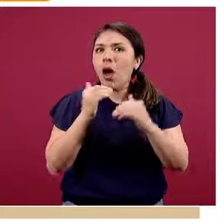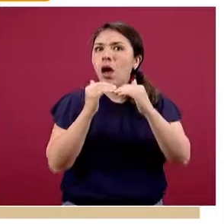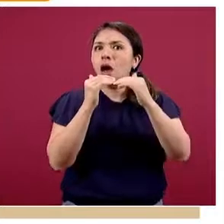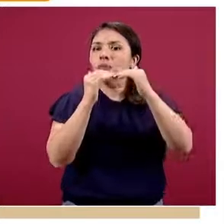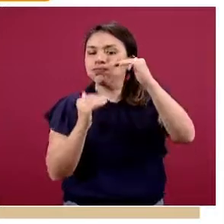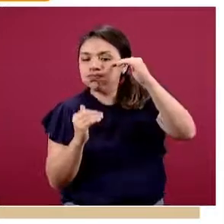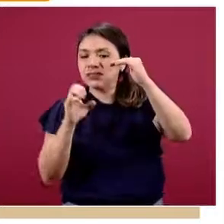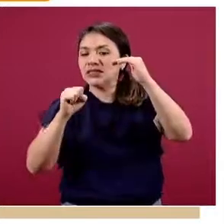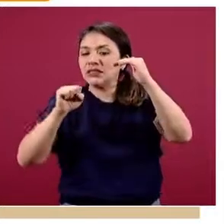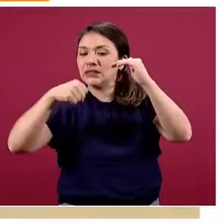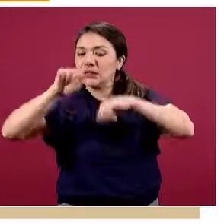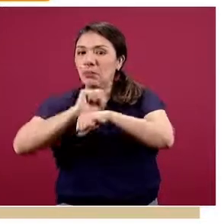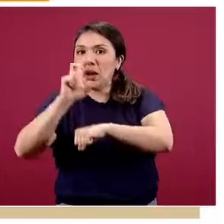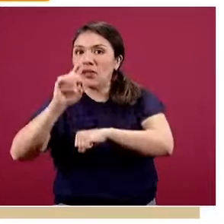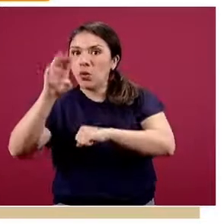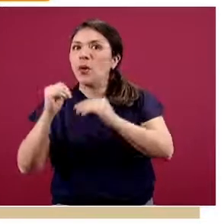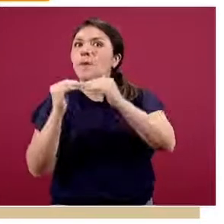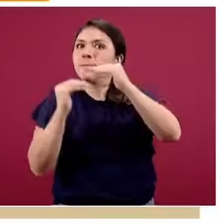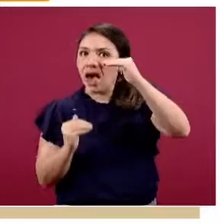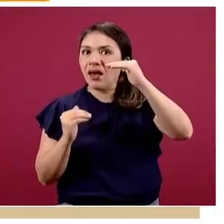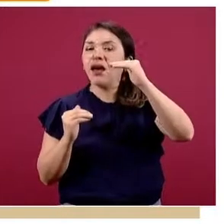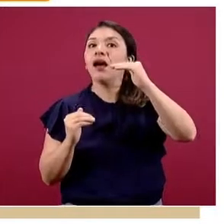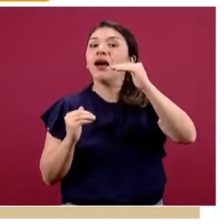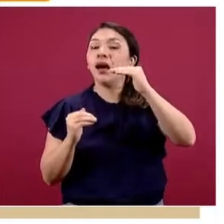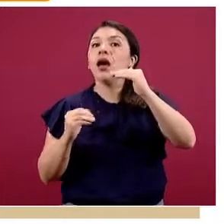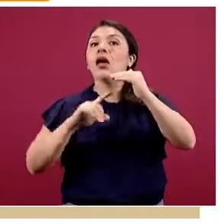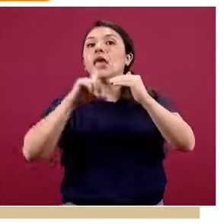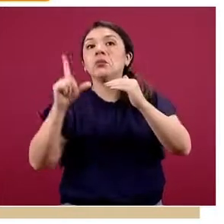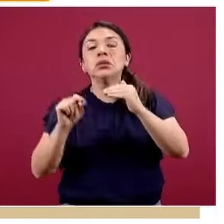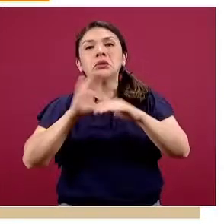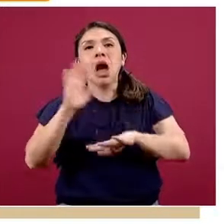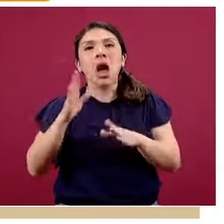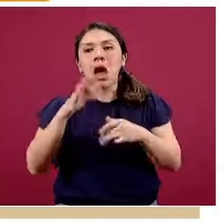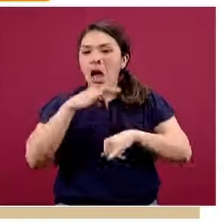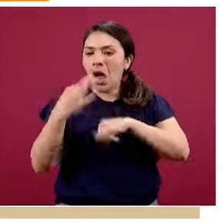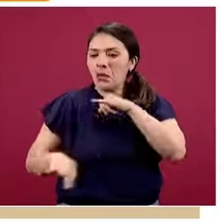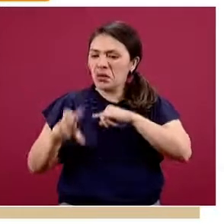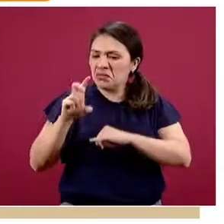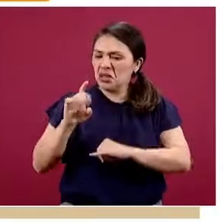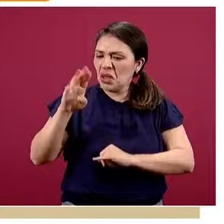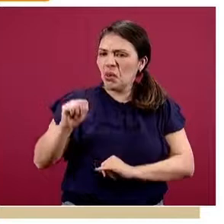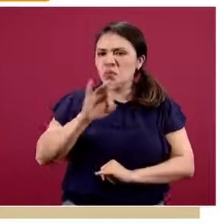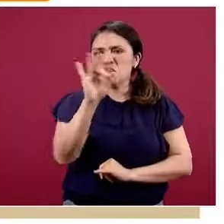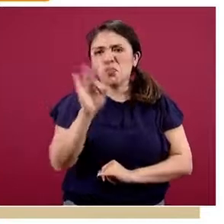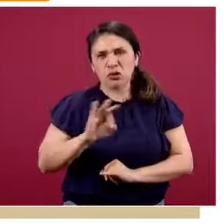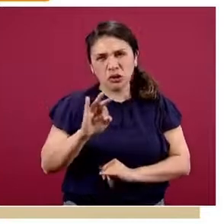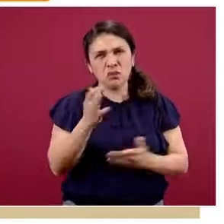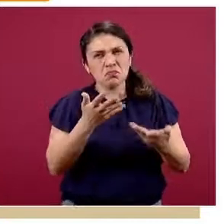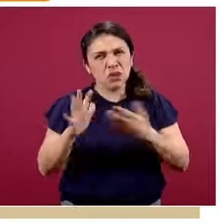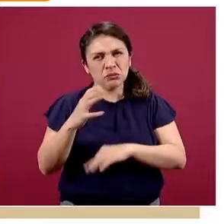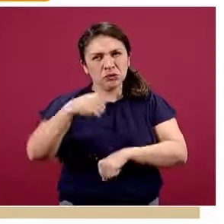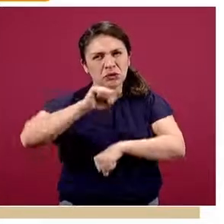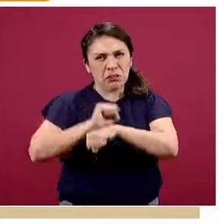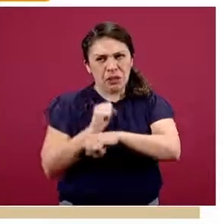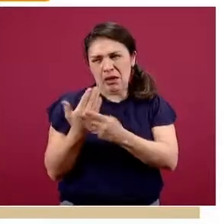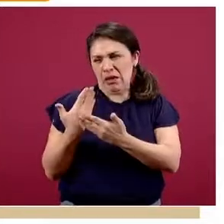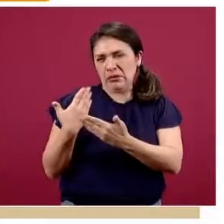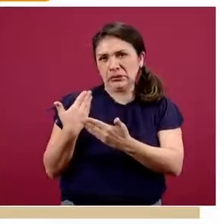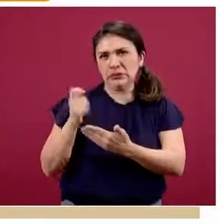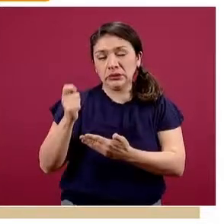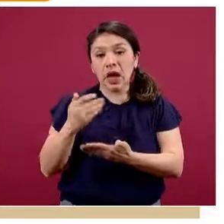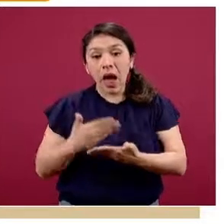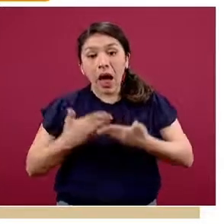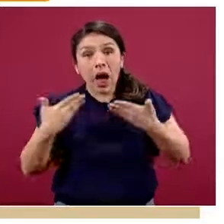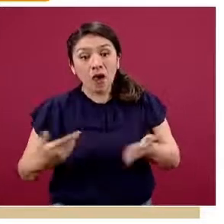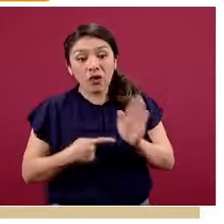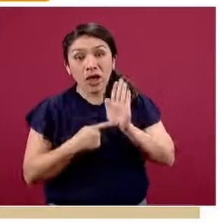disminuido para la semana 39, estábamos cerrando prácticamente en un 39% la semana previa, y